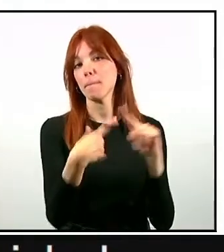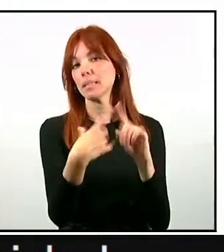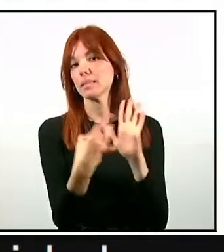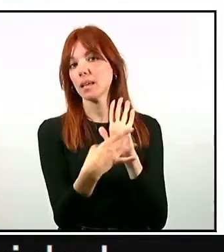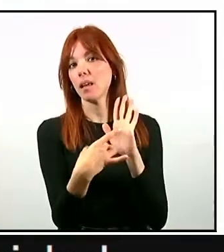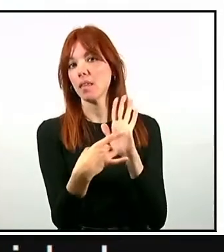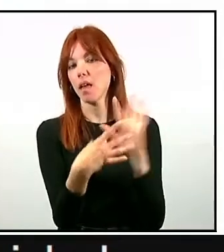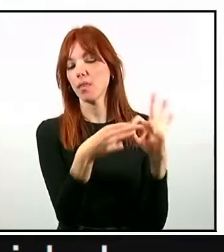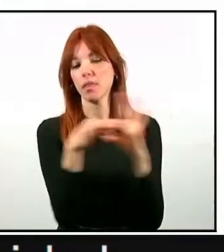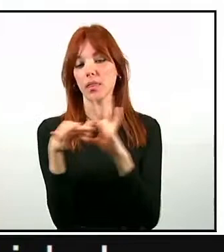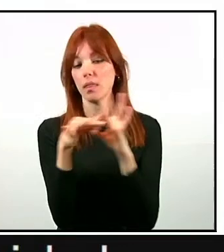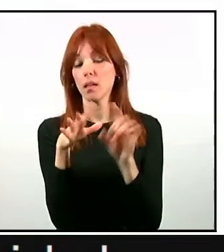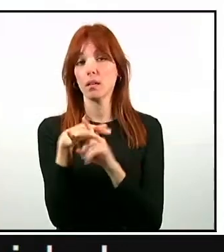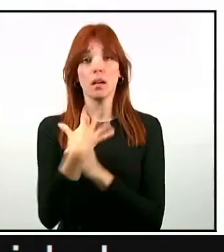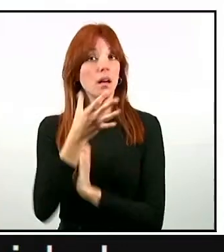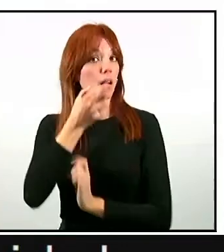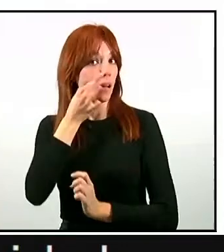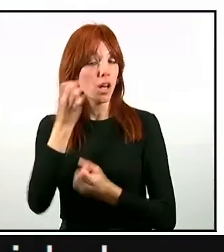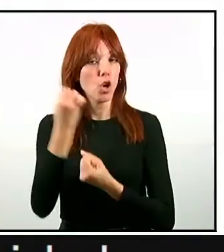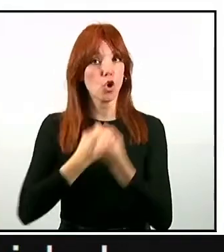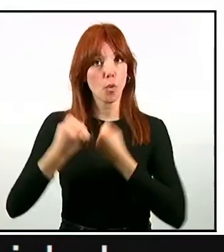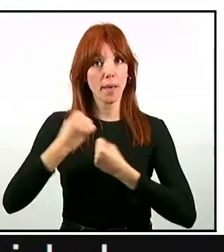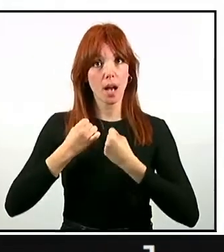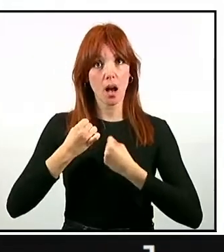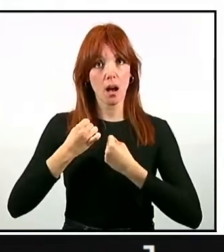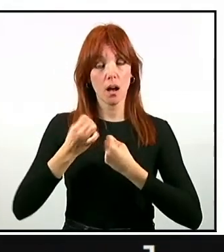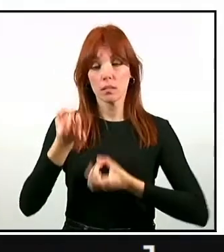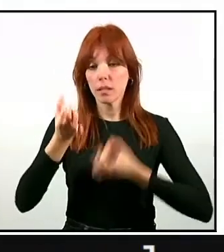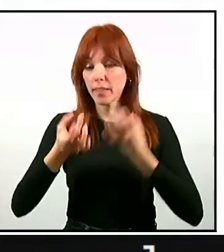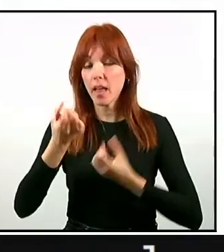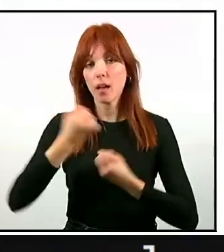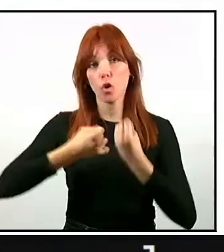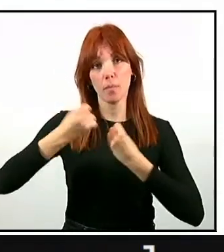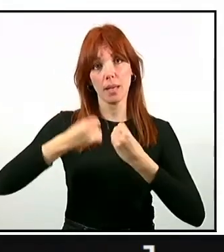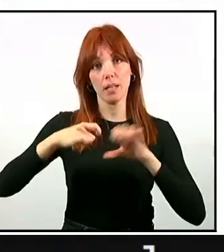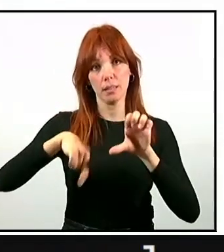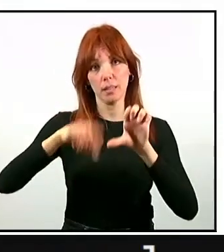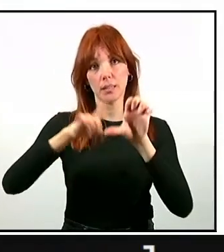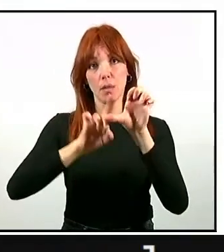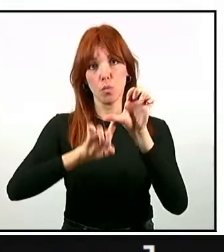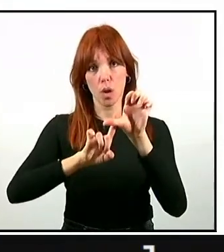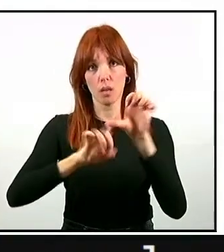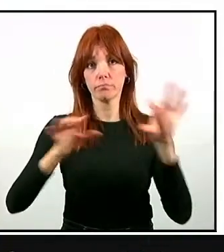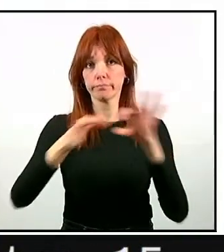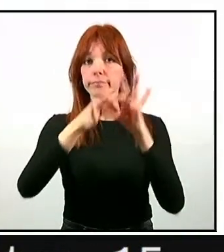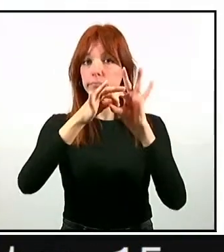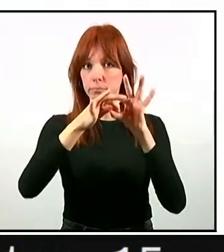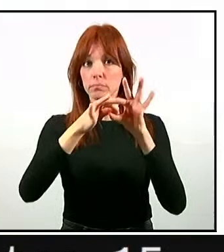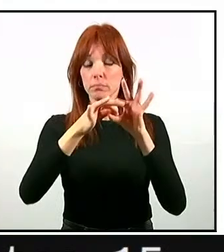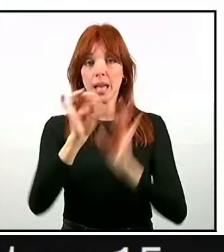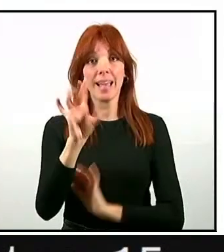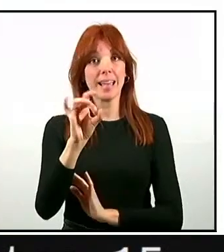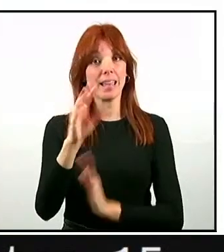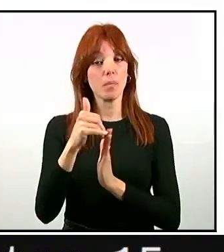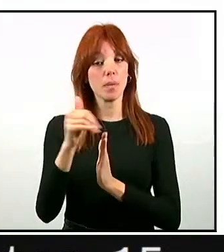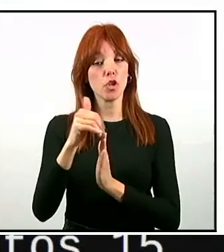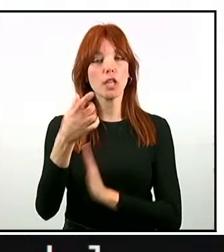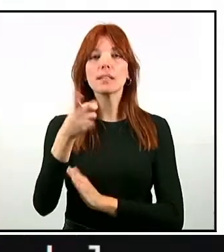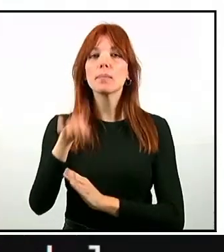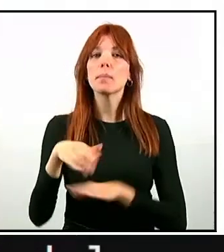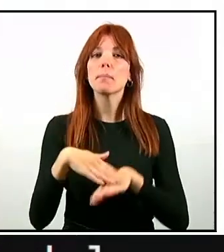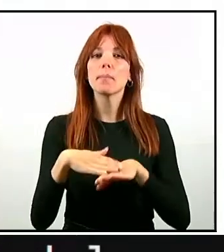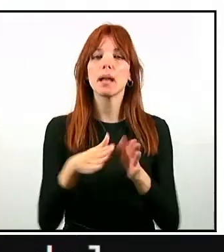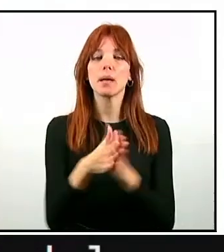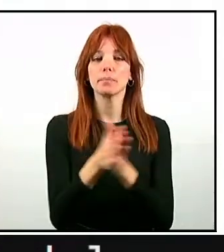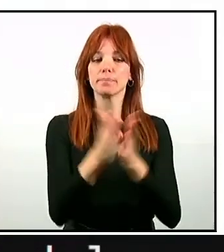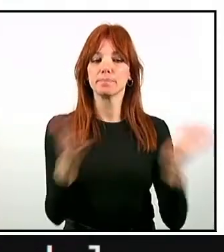la realidad económica y con la actividad económica de Extremadura. Estos 15 millones también irán para el fomento del emprendimiento y